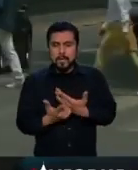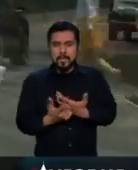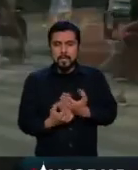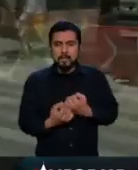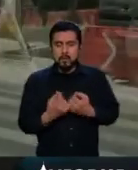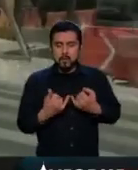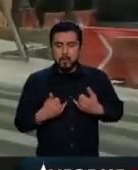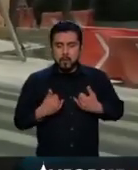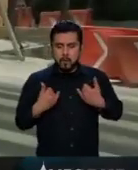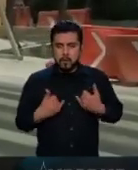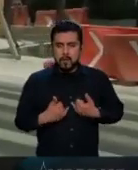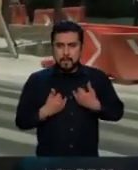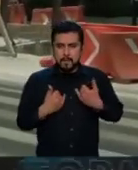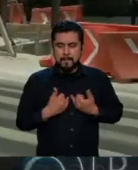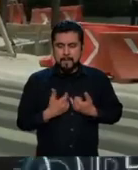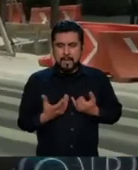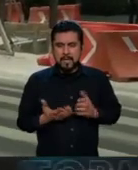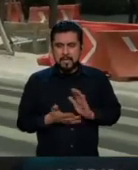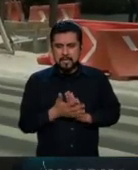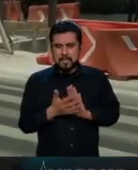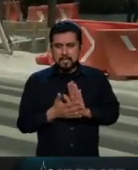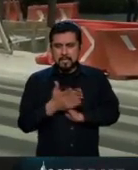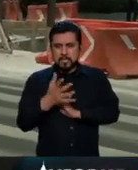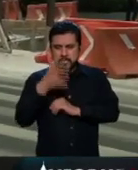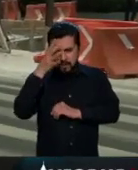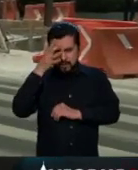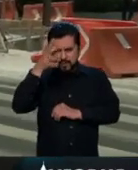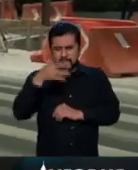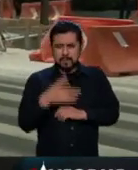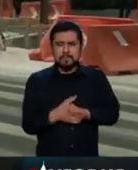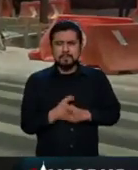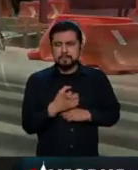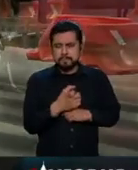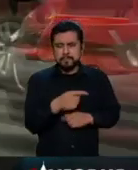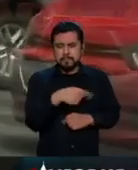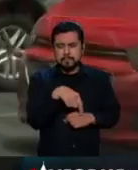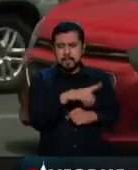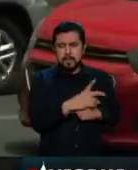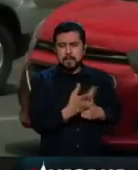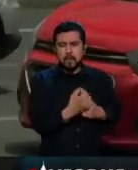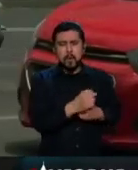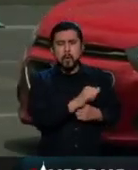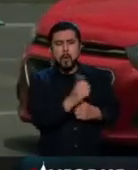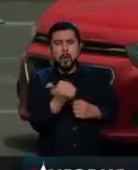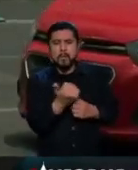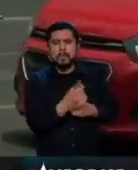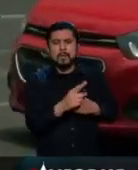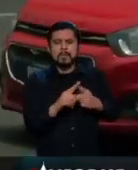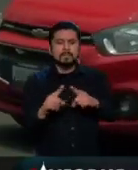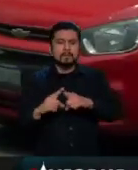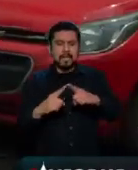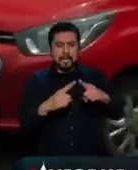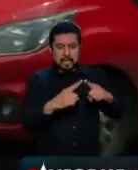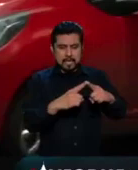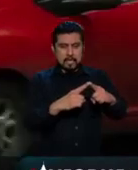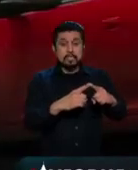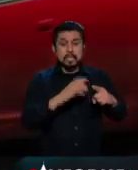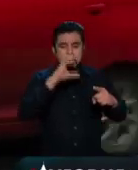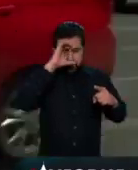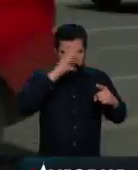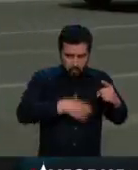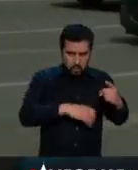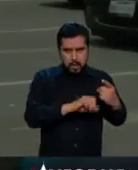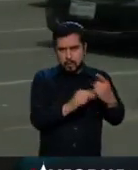de Confraternice, de Arturo Farela, y también invita a las iglesias, incluyendo la católica,